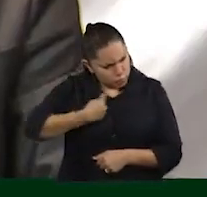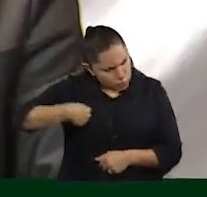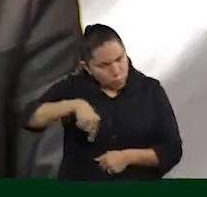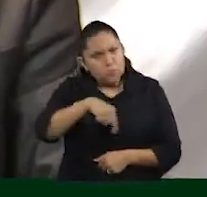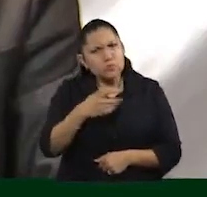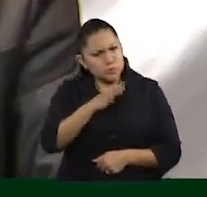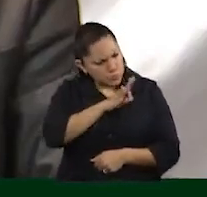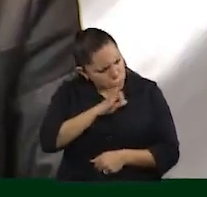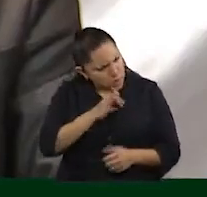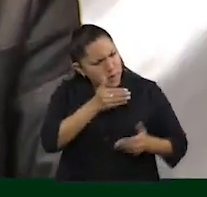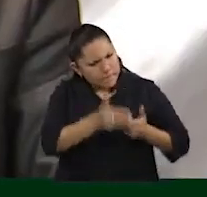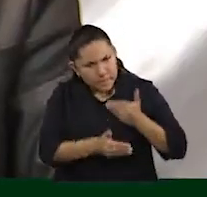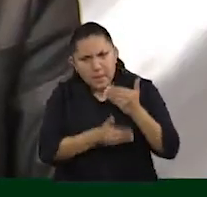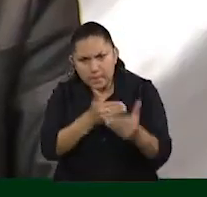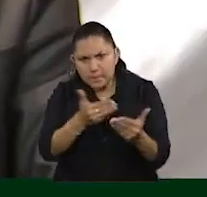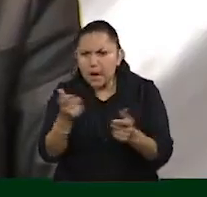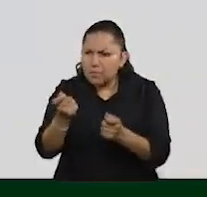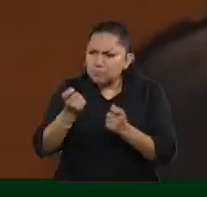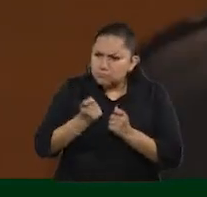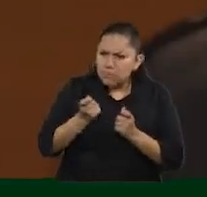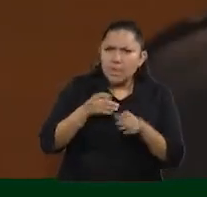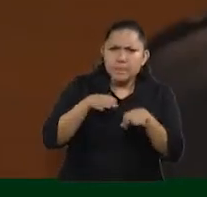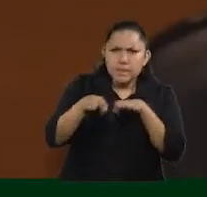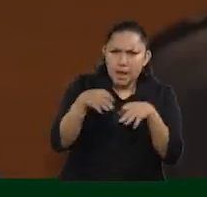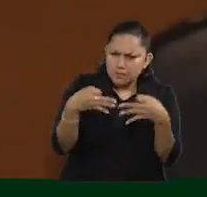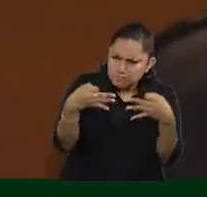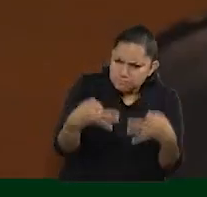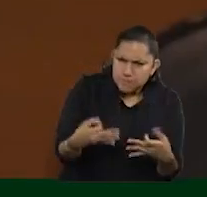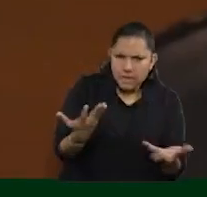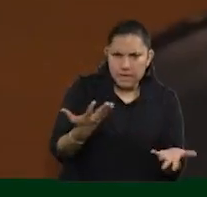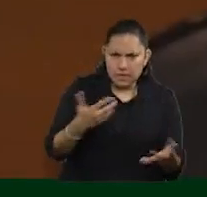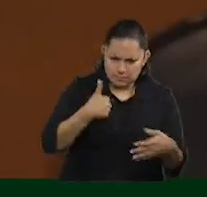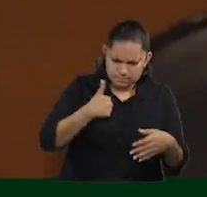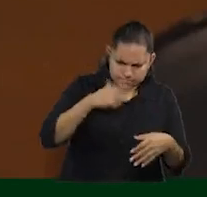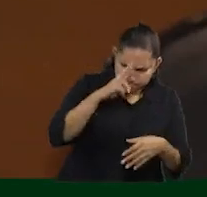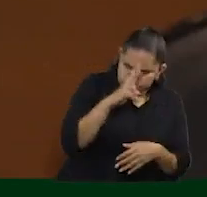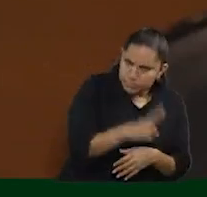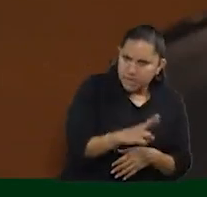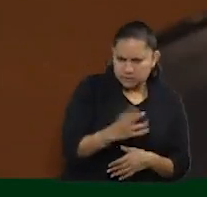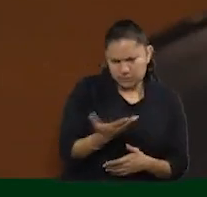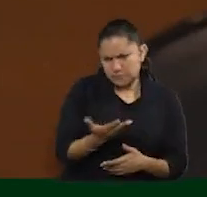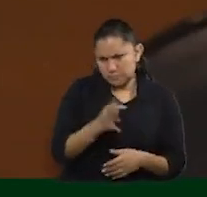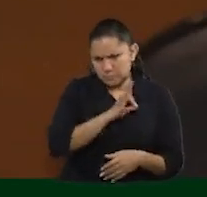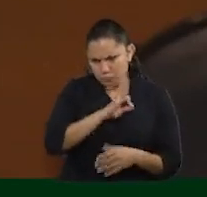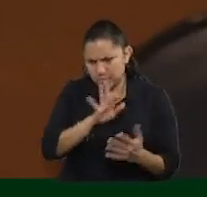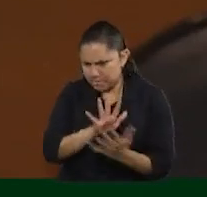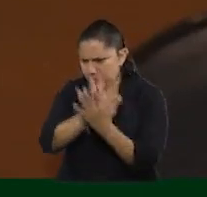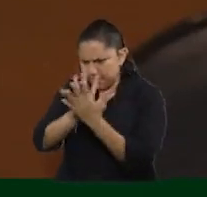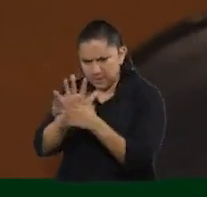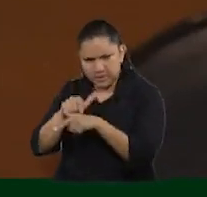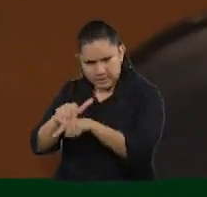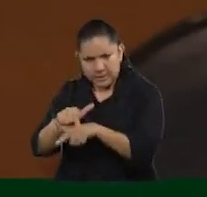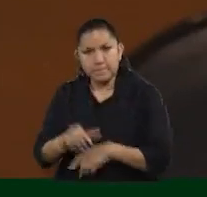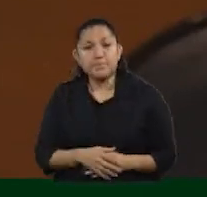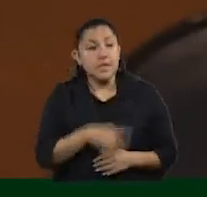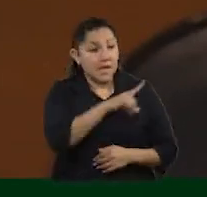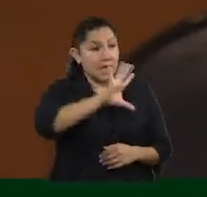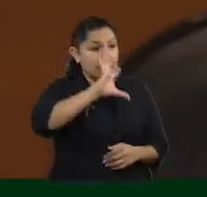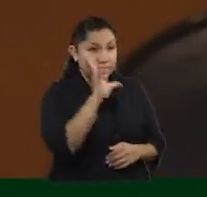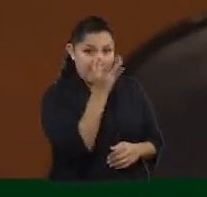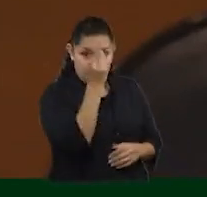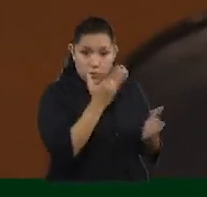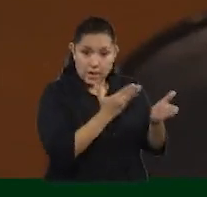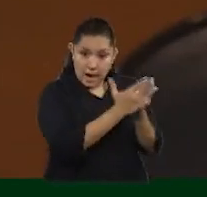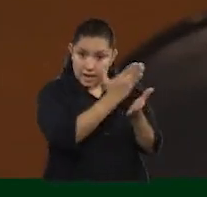un trabajo digno y respetuoso. Es fundamental que implementemos un área como la tecnología accesible que permita a las personas